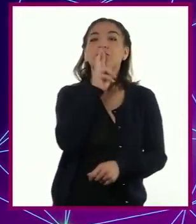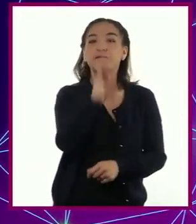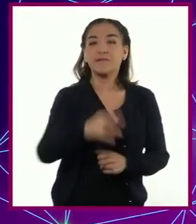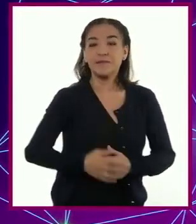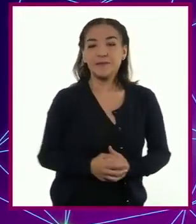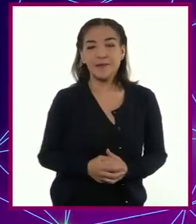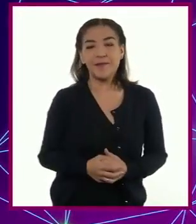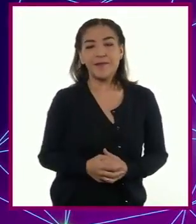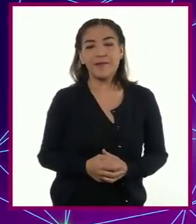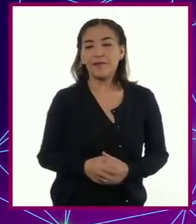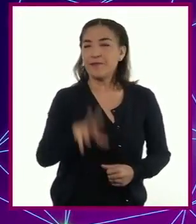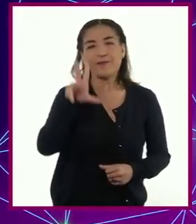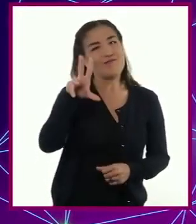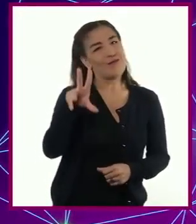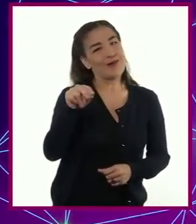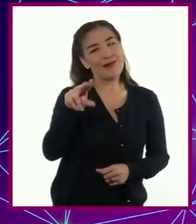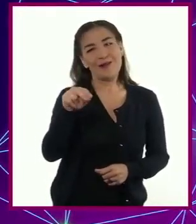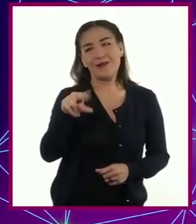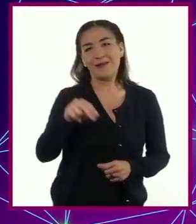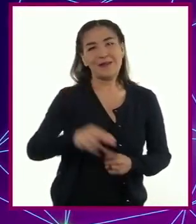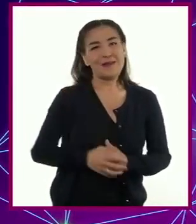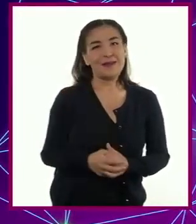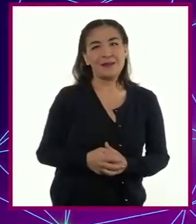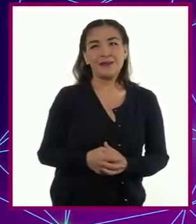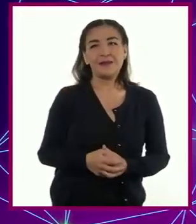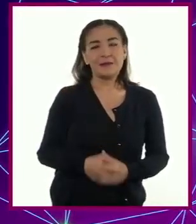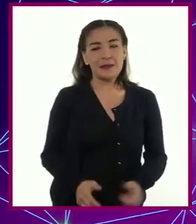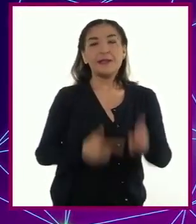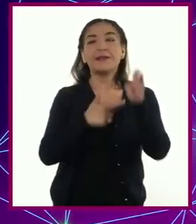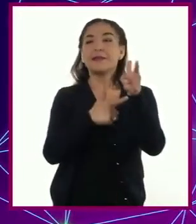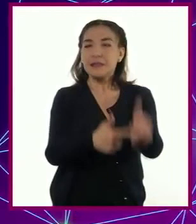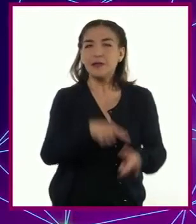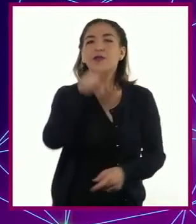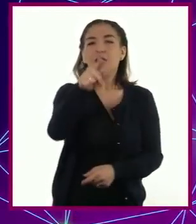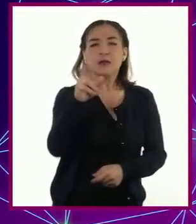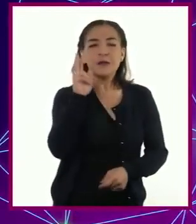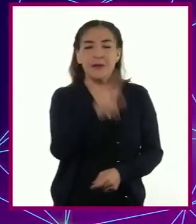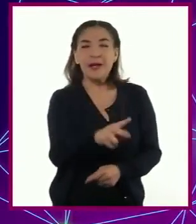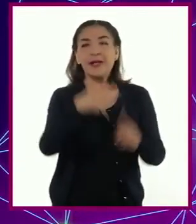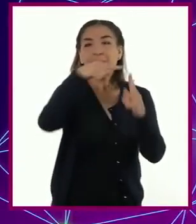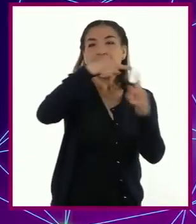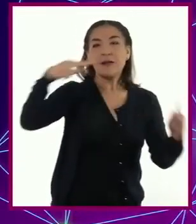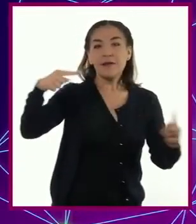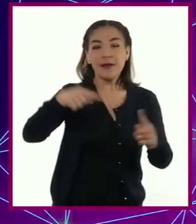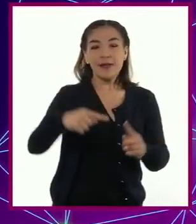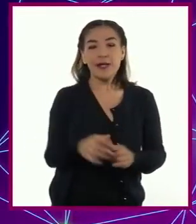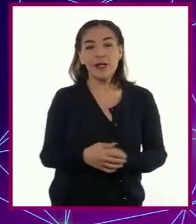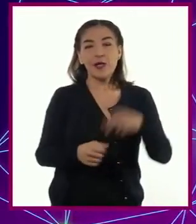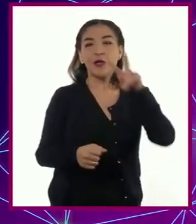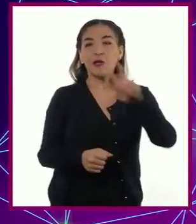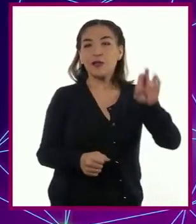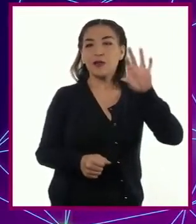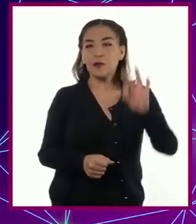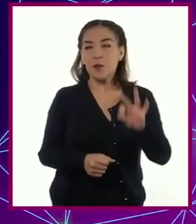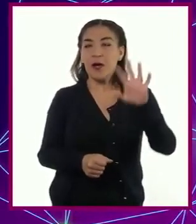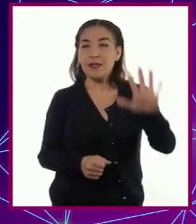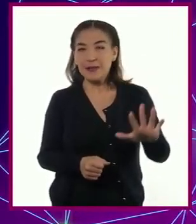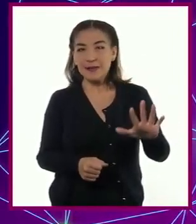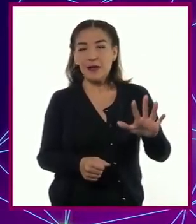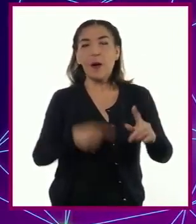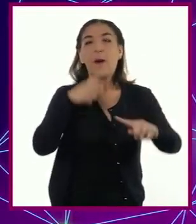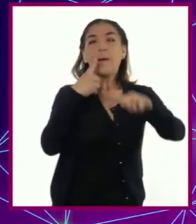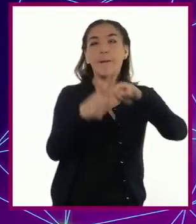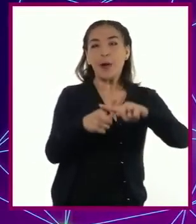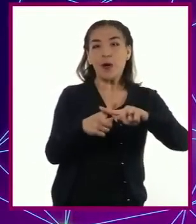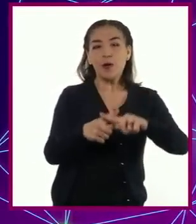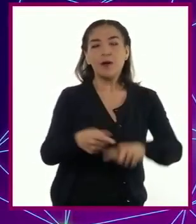respuesta es no. Continúen tratando de dividir el 245 por